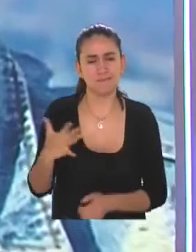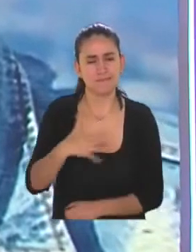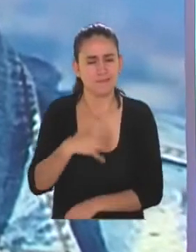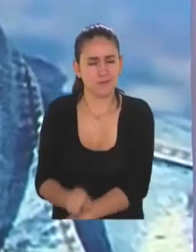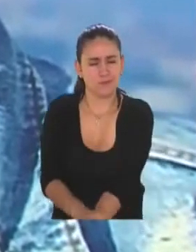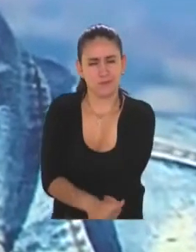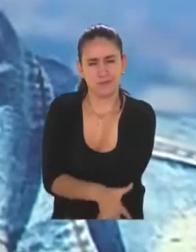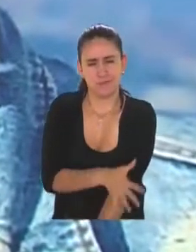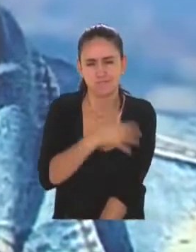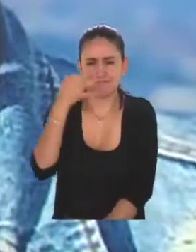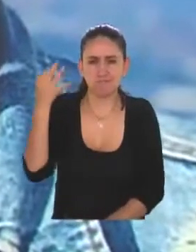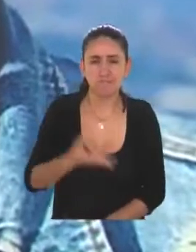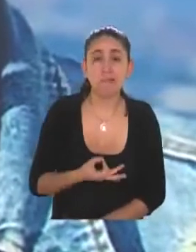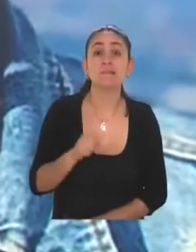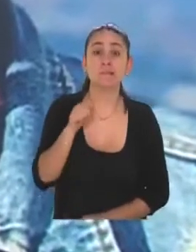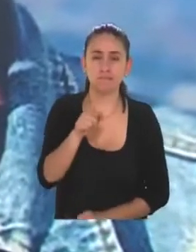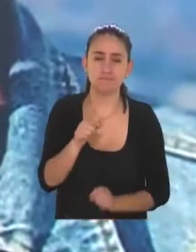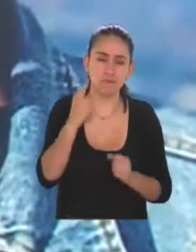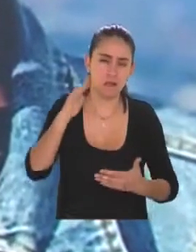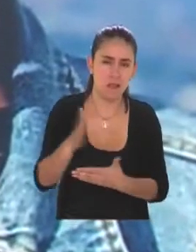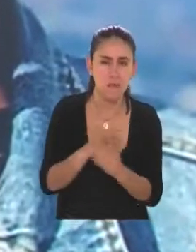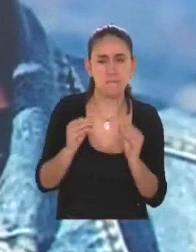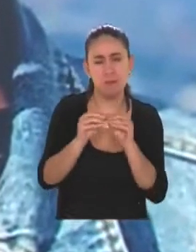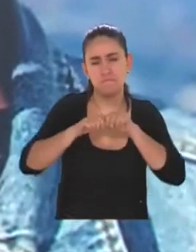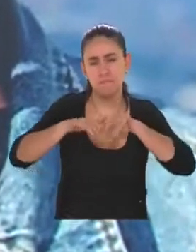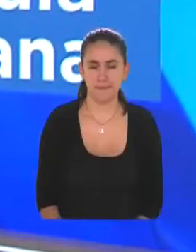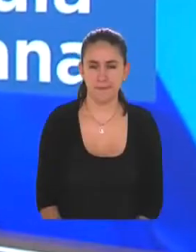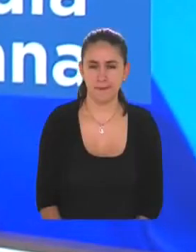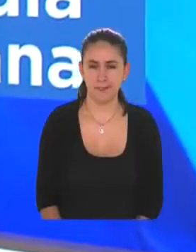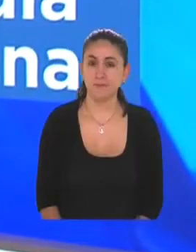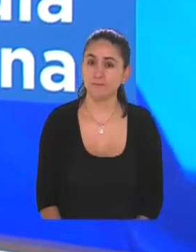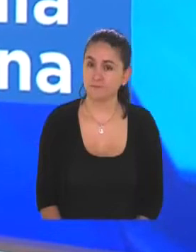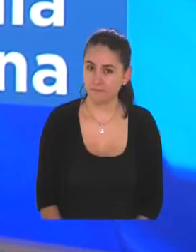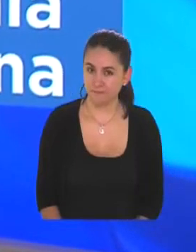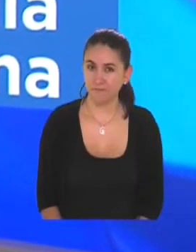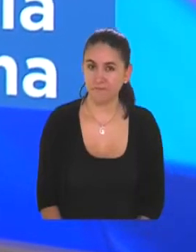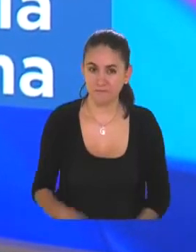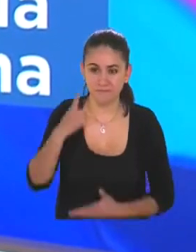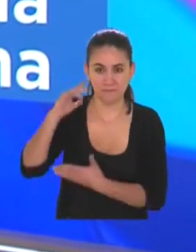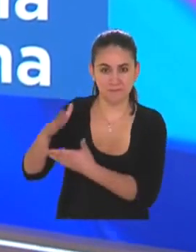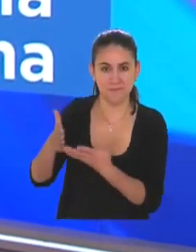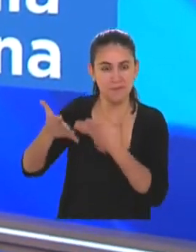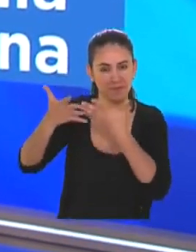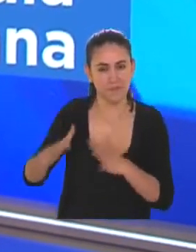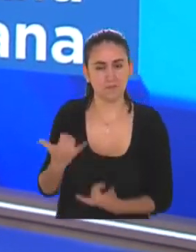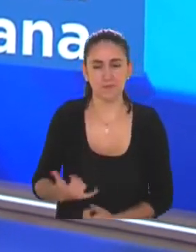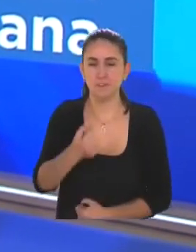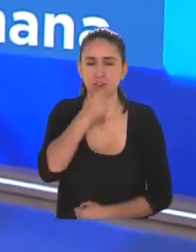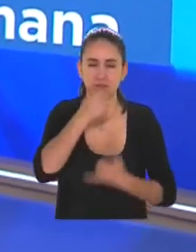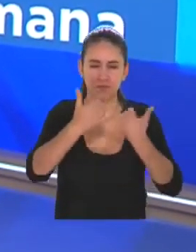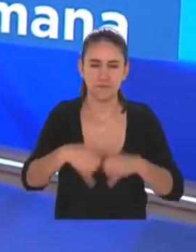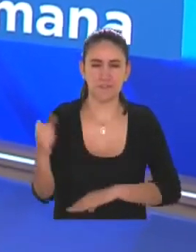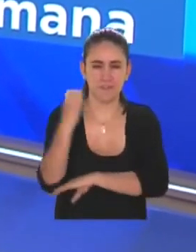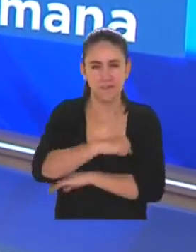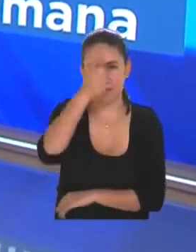fuera poco llevarán este sencillo y mucho más hasta México. Bueno, y con Puro Sentimiento finalizamos las noticias del entretenimiento y